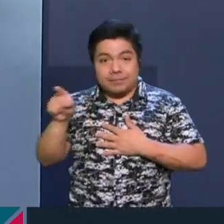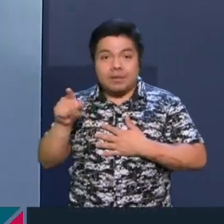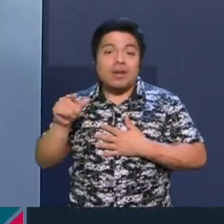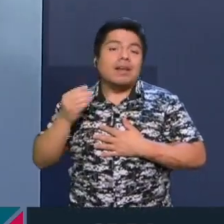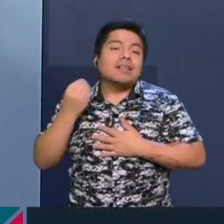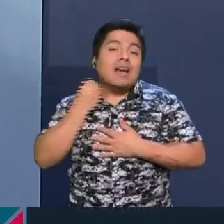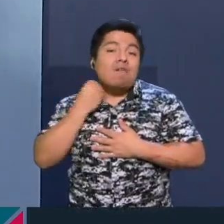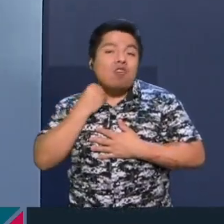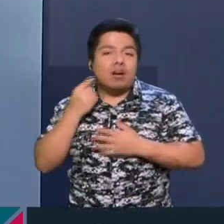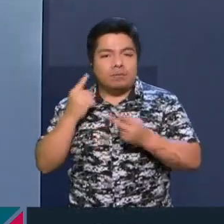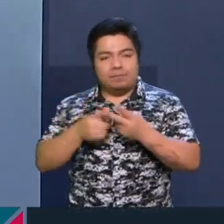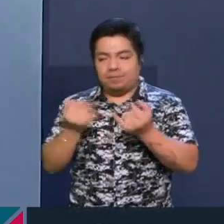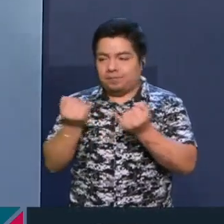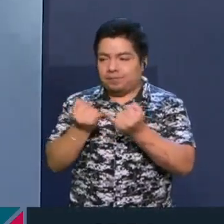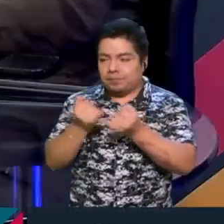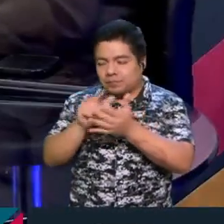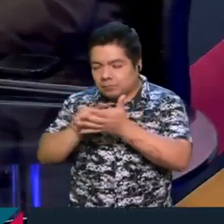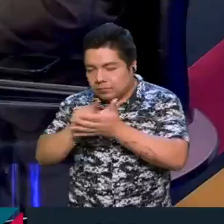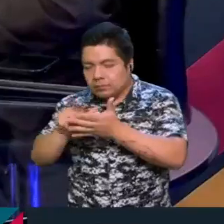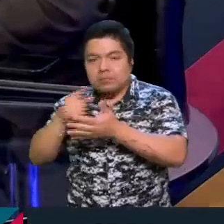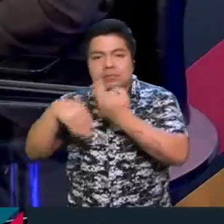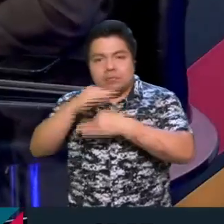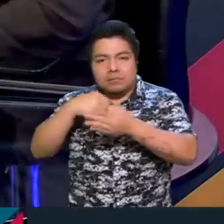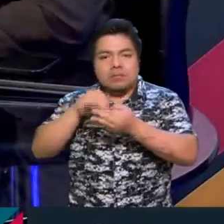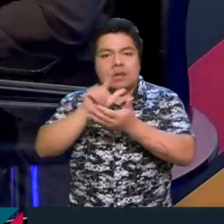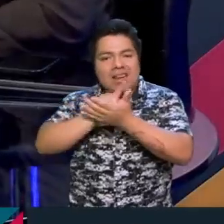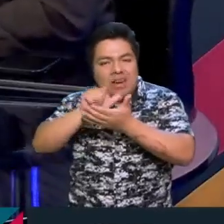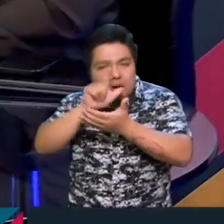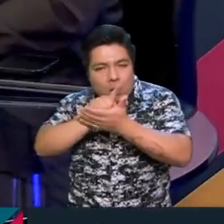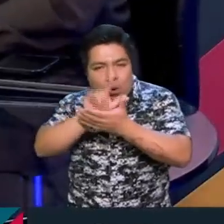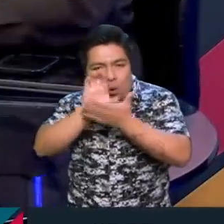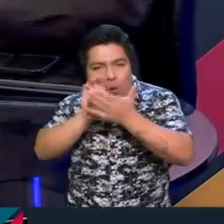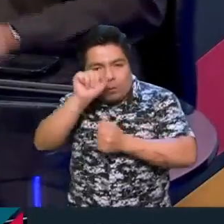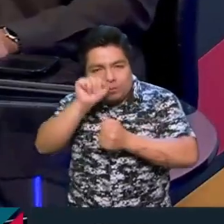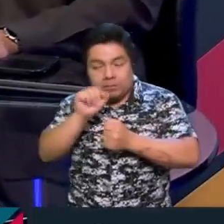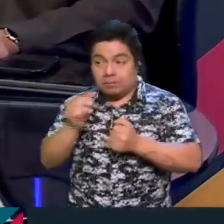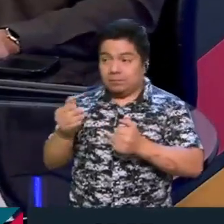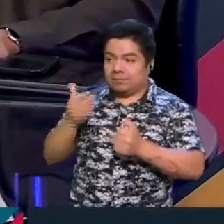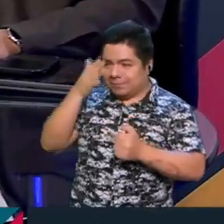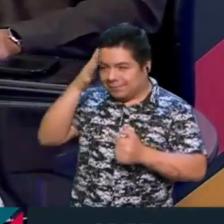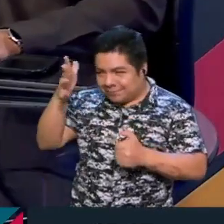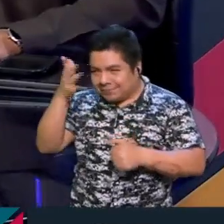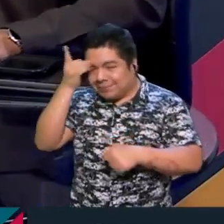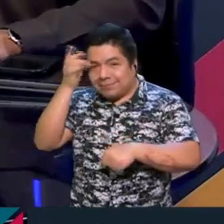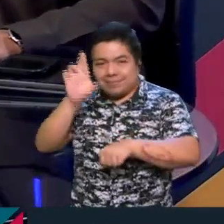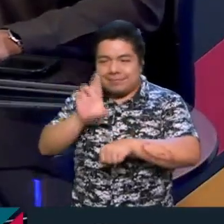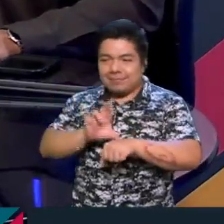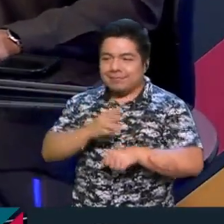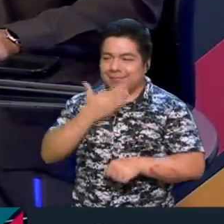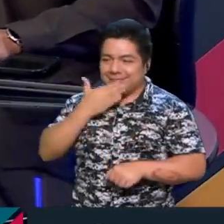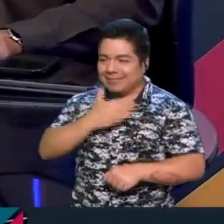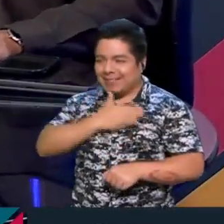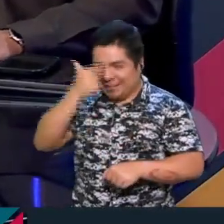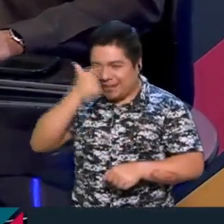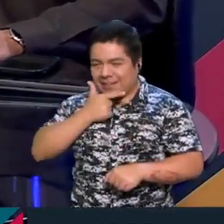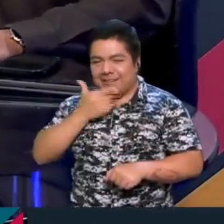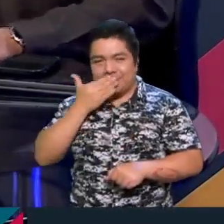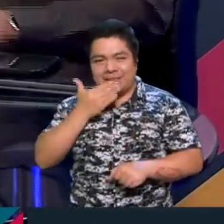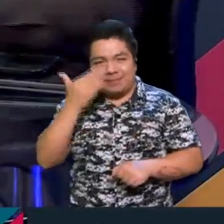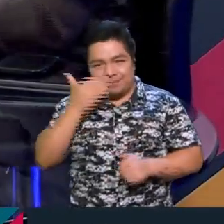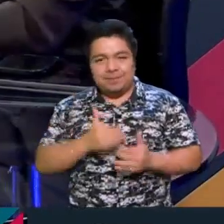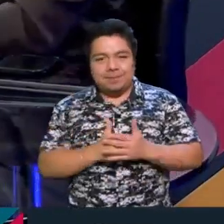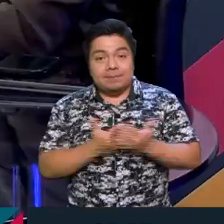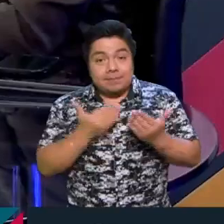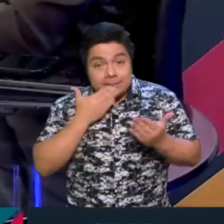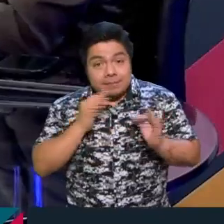es abogado y maestro en Derecho Procesal Constitucional. Hamlet, ¿cómo estás? Señor director, buenas noches, muchas felicidades, un gusto estar contigo aquí en Muchas gracias.